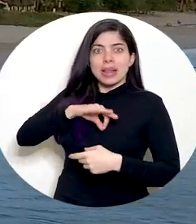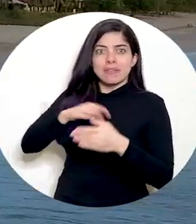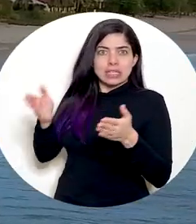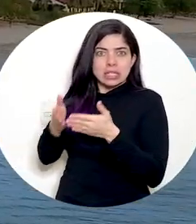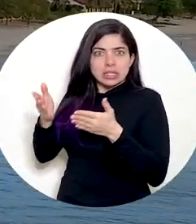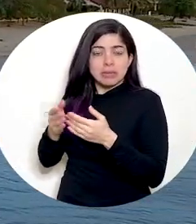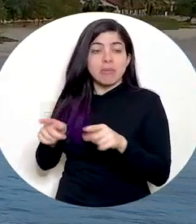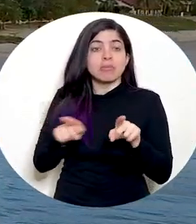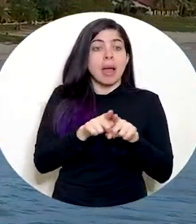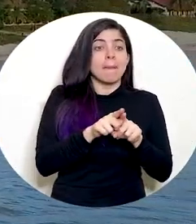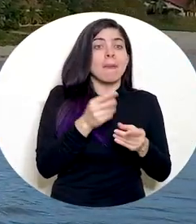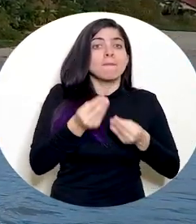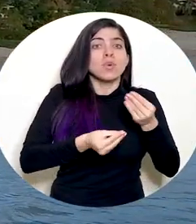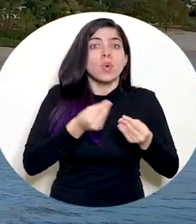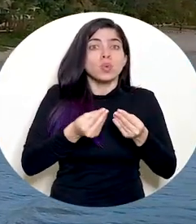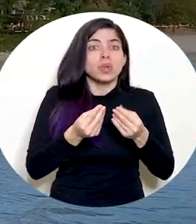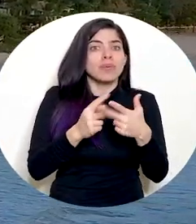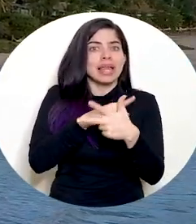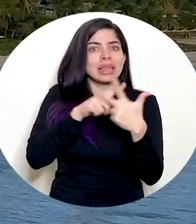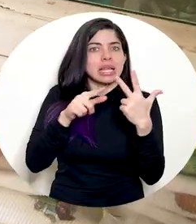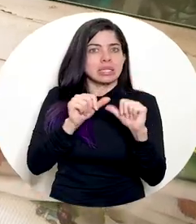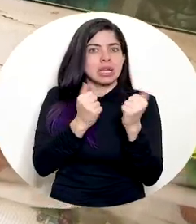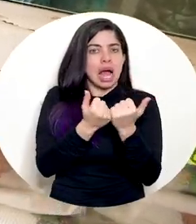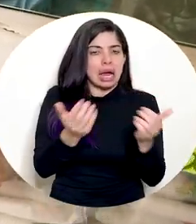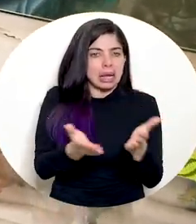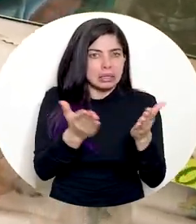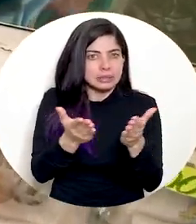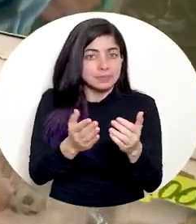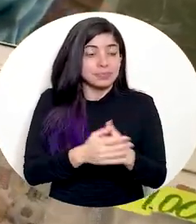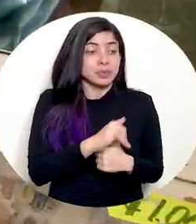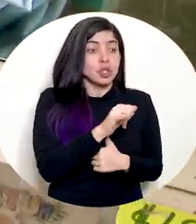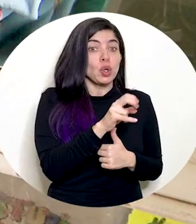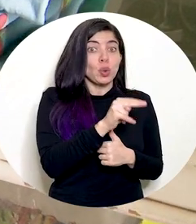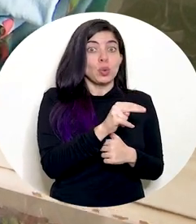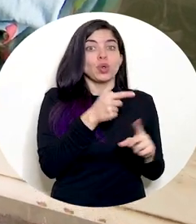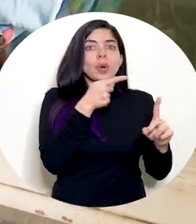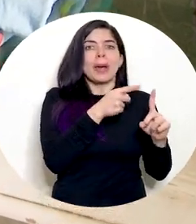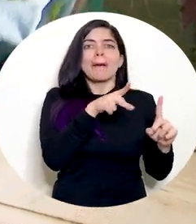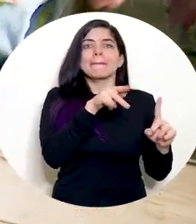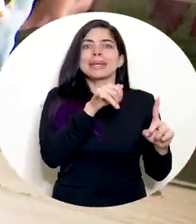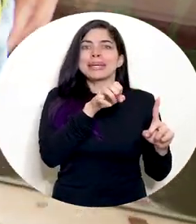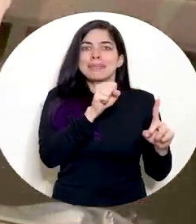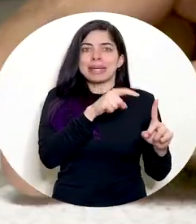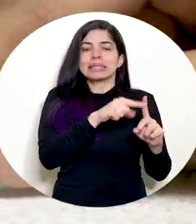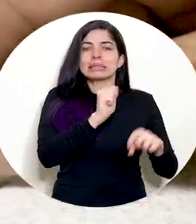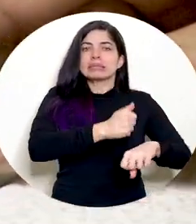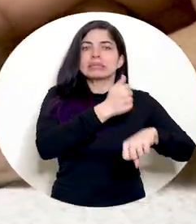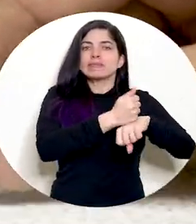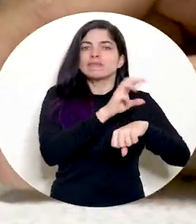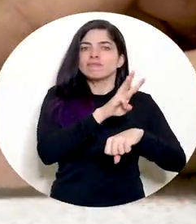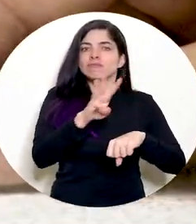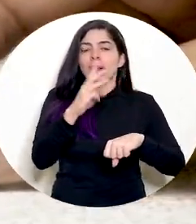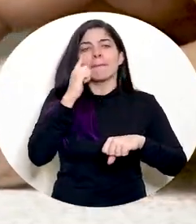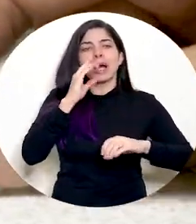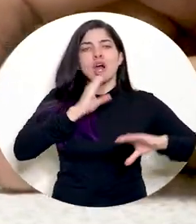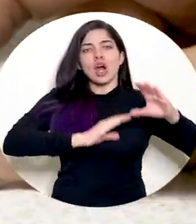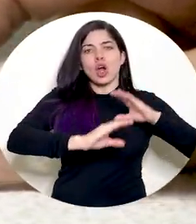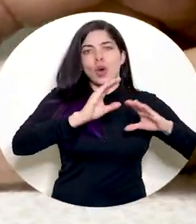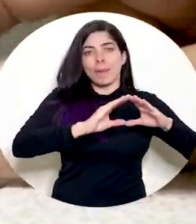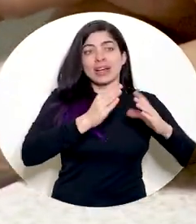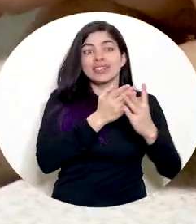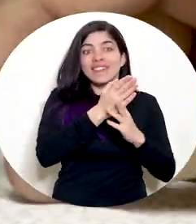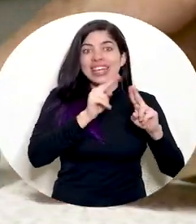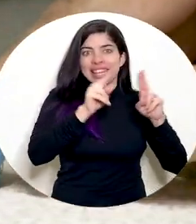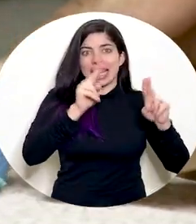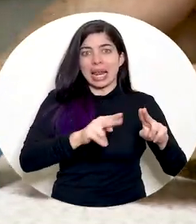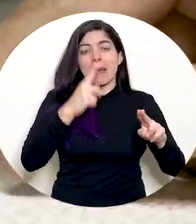Más productividad en tres sectores específicos. Pymes. En junio, pondremos en funcionamiento una plataforma de comercio